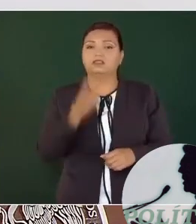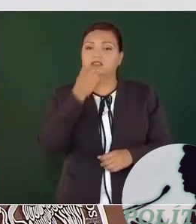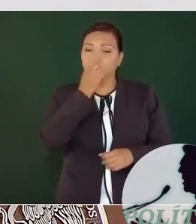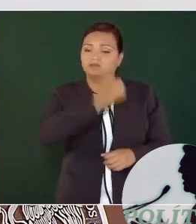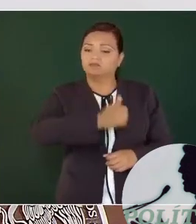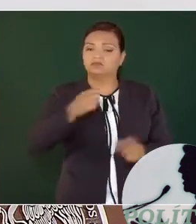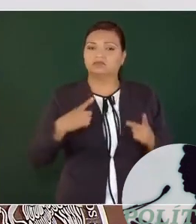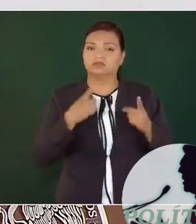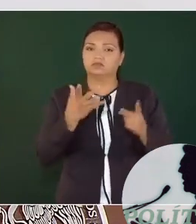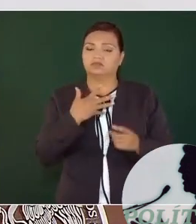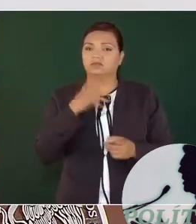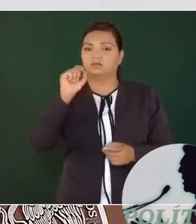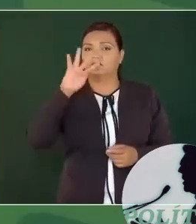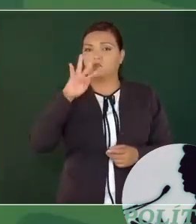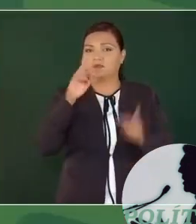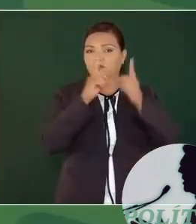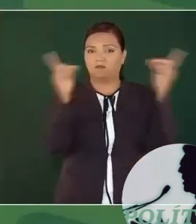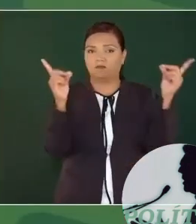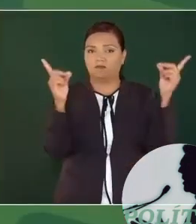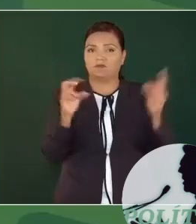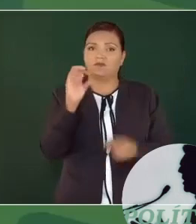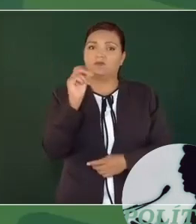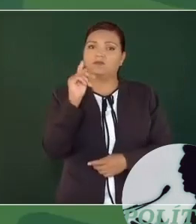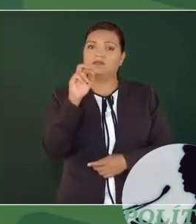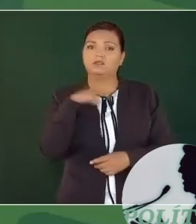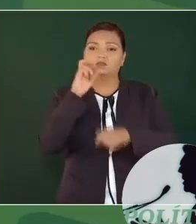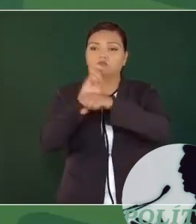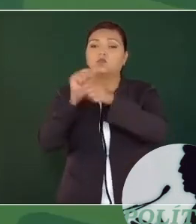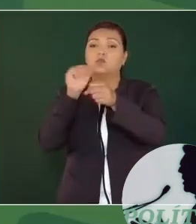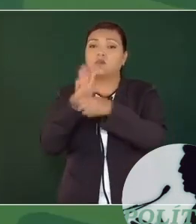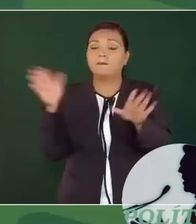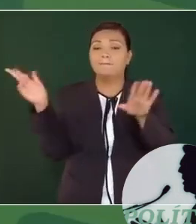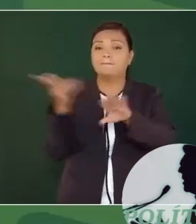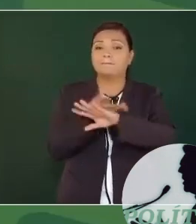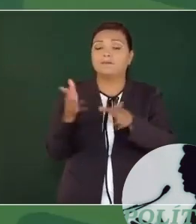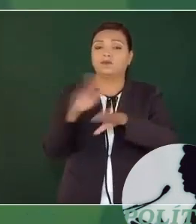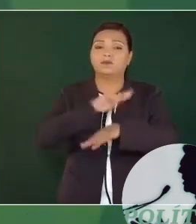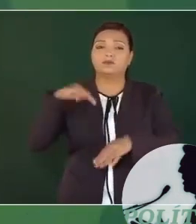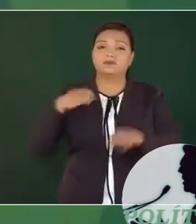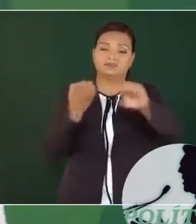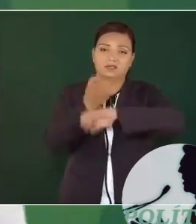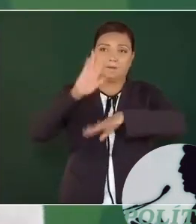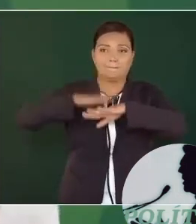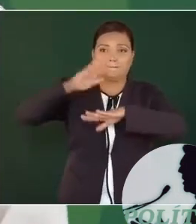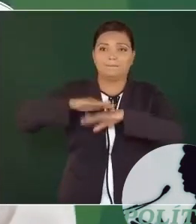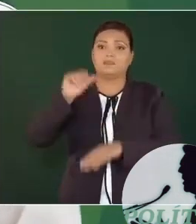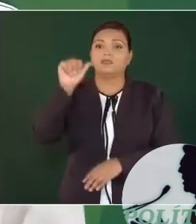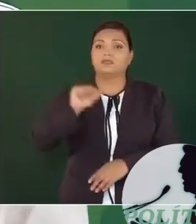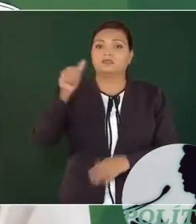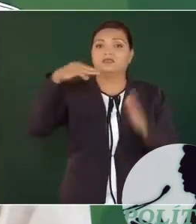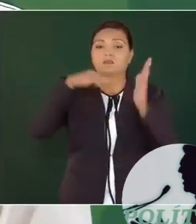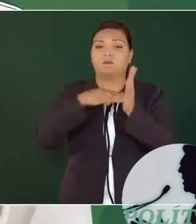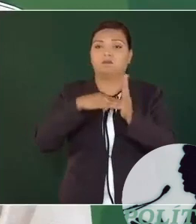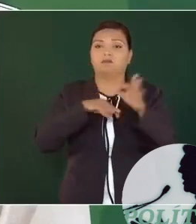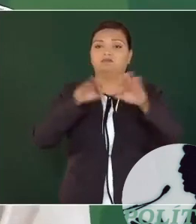estableciendo 24 diferentes operativos, los cuales superan en nuestra entidad 16,000